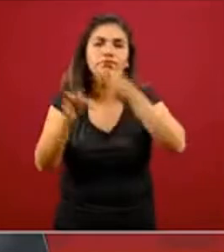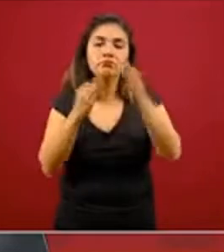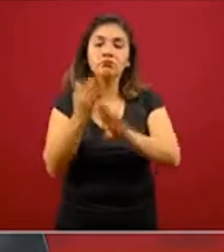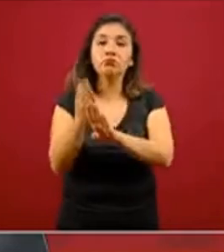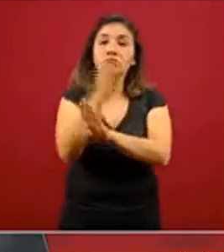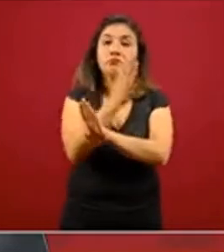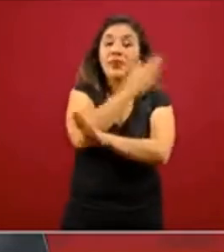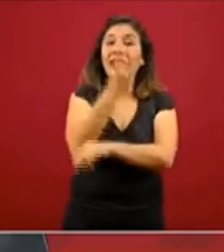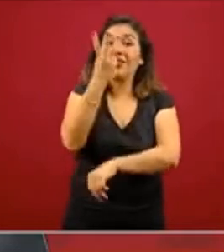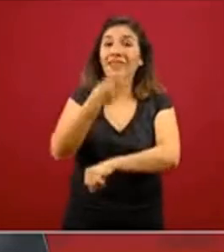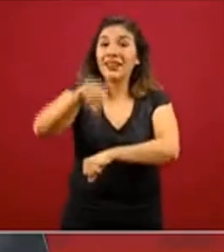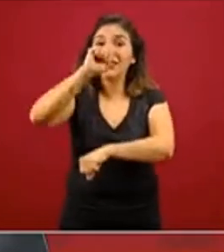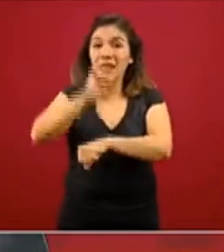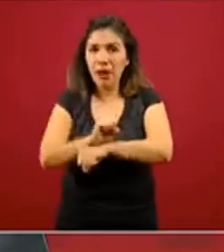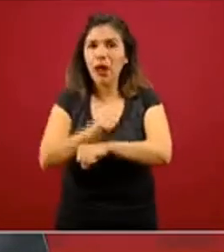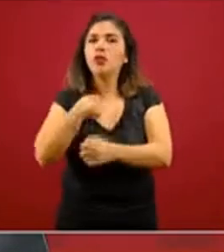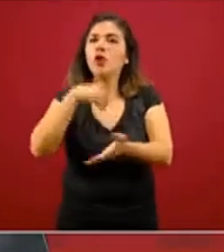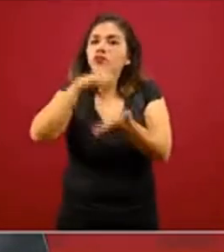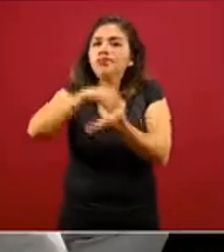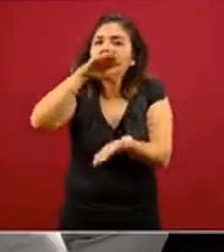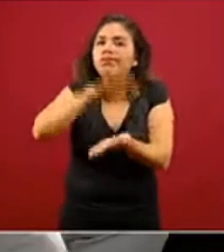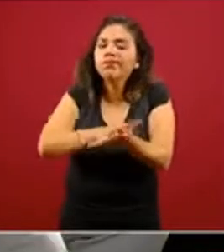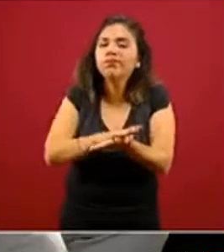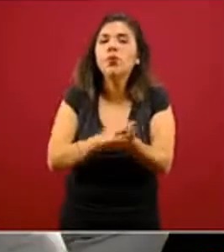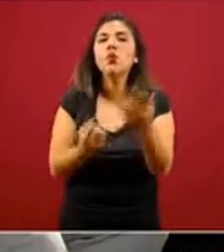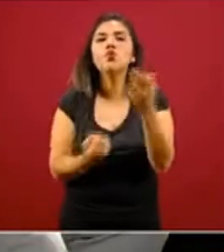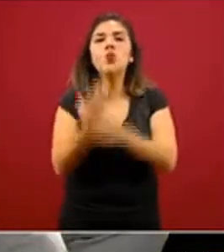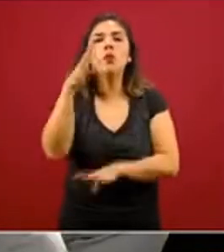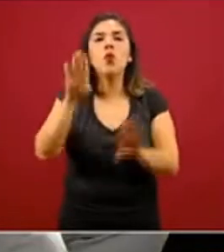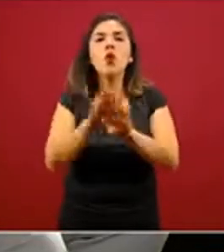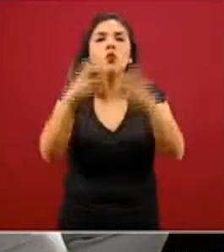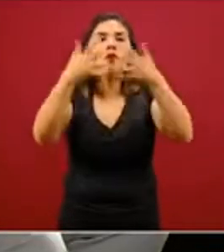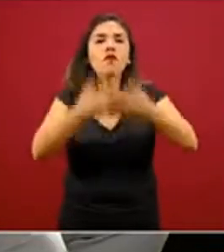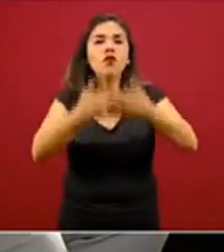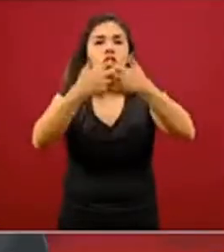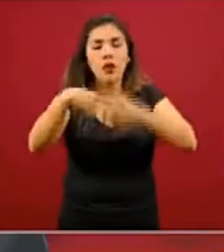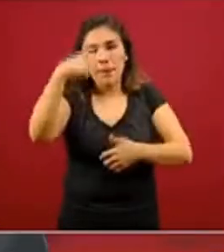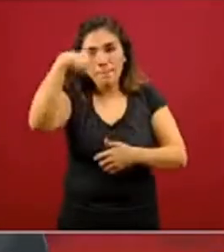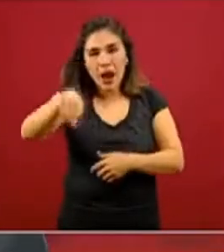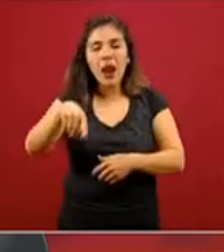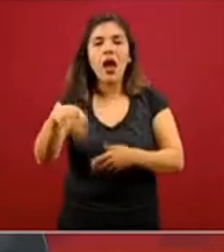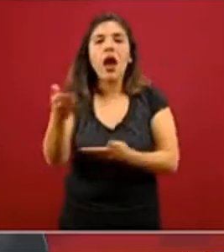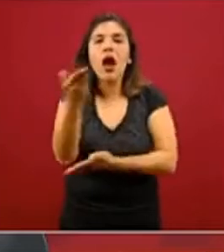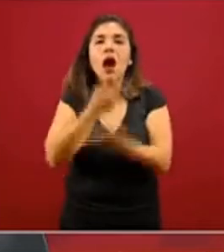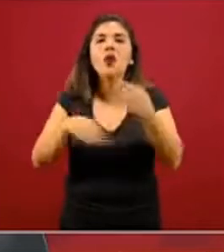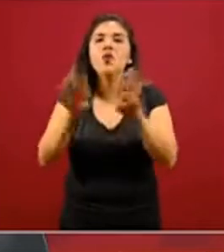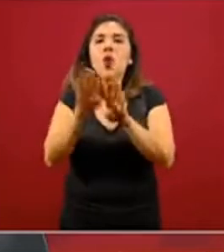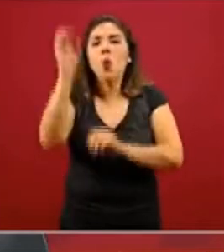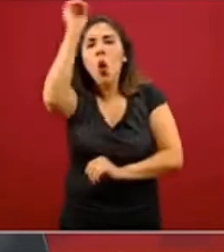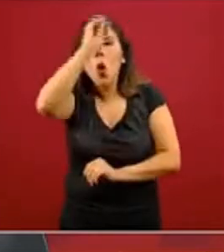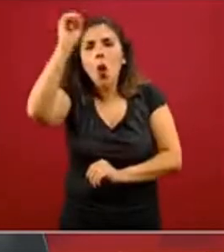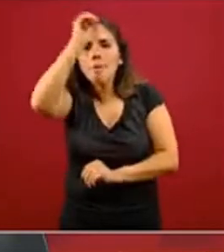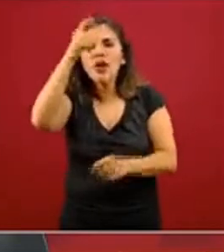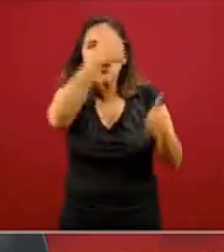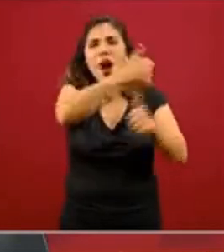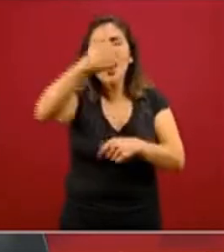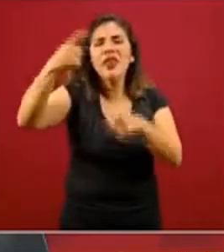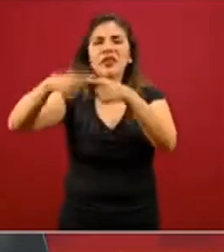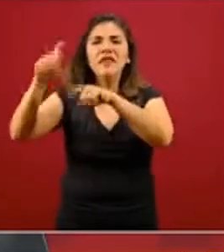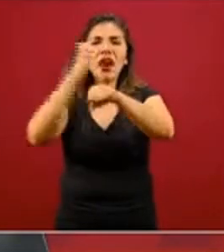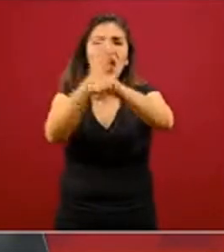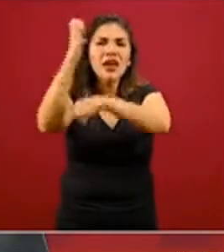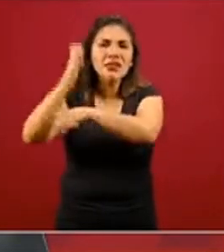3 semanas establecimos una mecánica de la conversación, del intercambio de puntos de vista técnicos con las